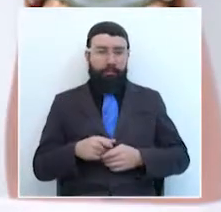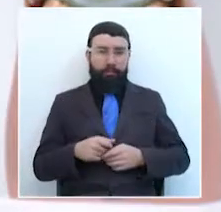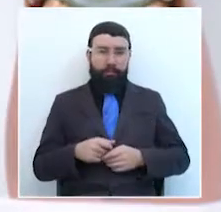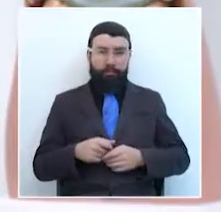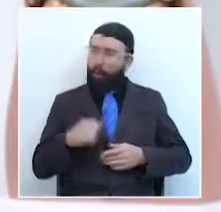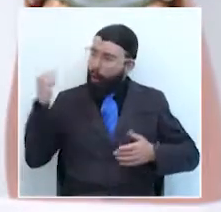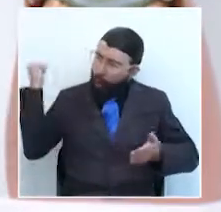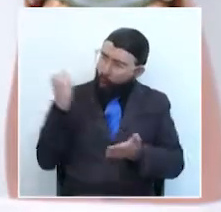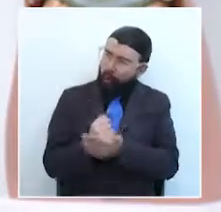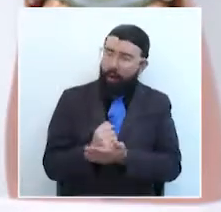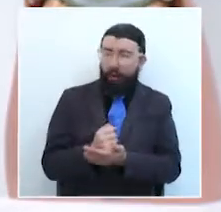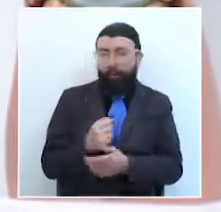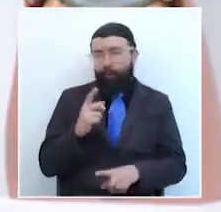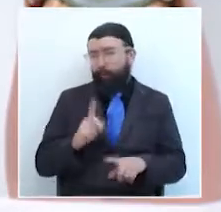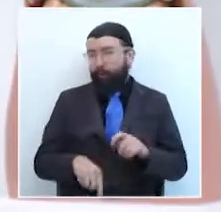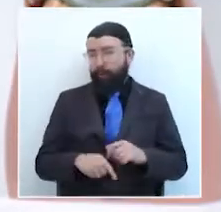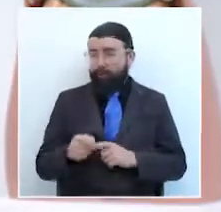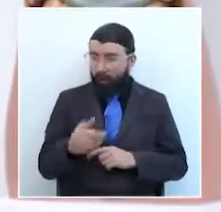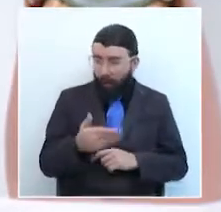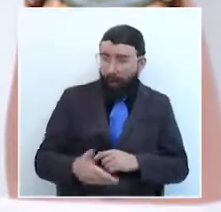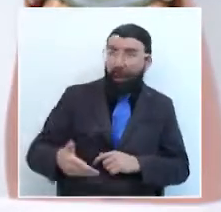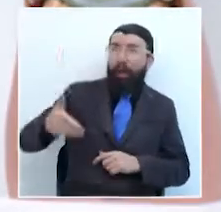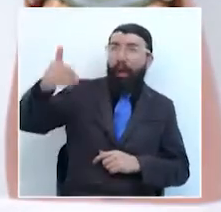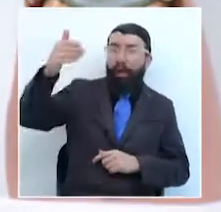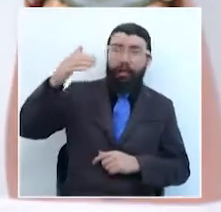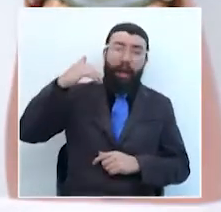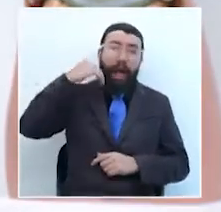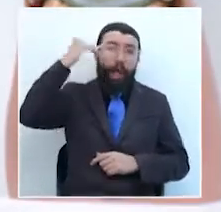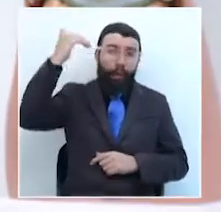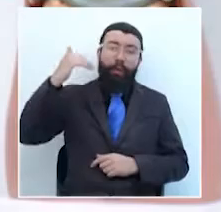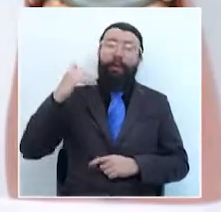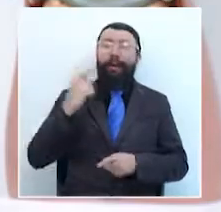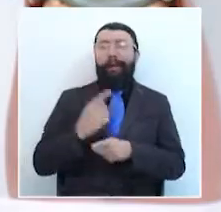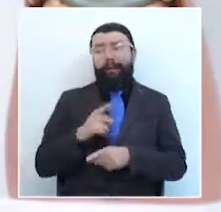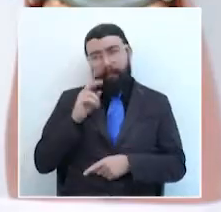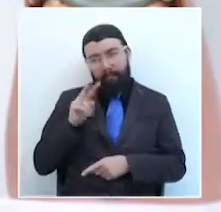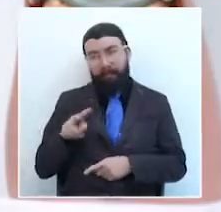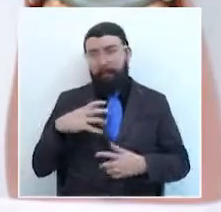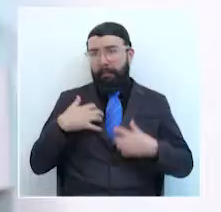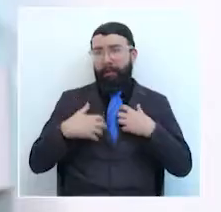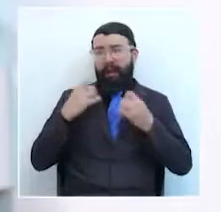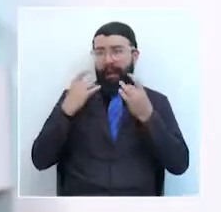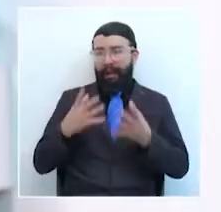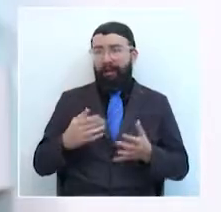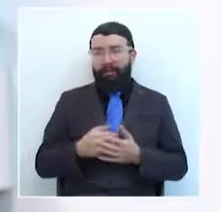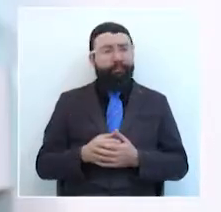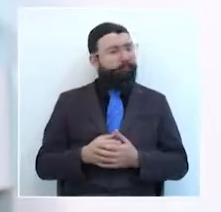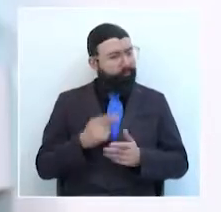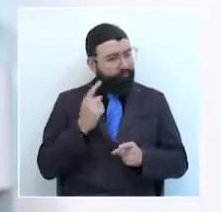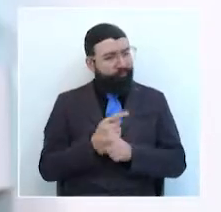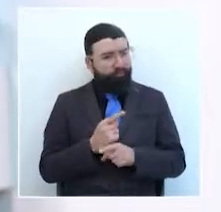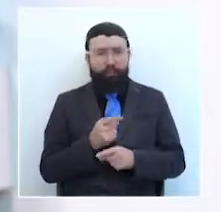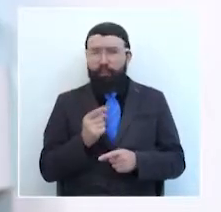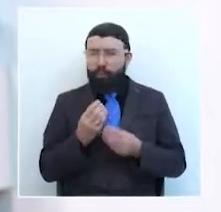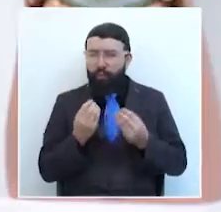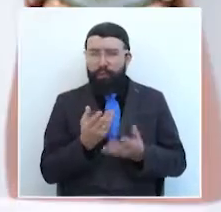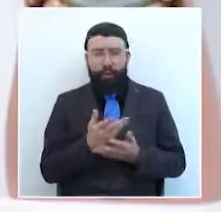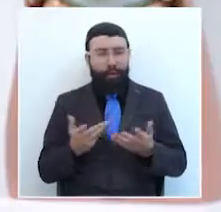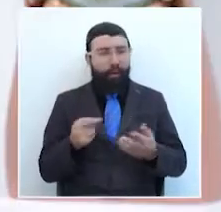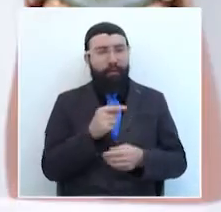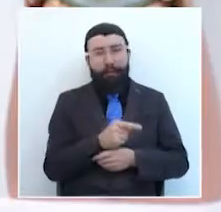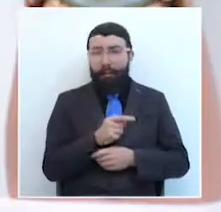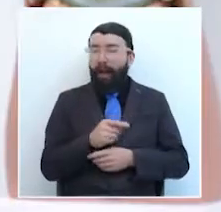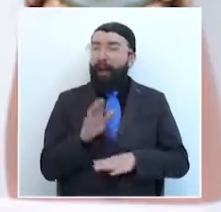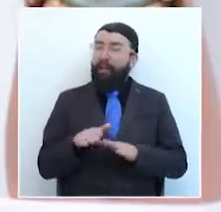obligado porque ya en la edad adulta donde se ven las consecuencias ahí es donde uno se da cuenta de tantas cosas y tantos otros tantos traumas